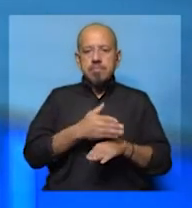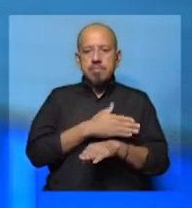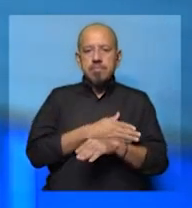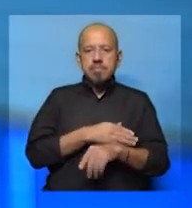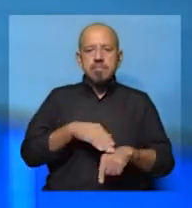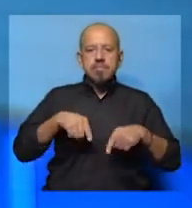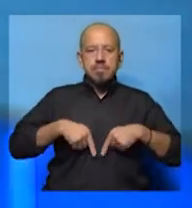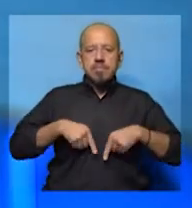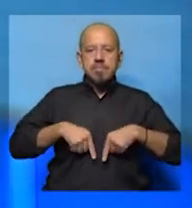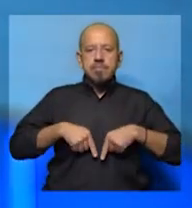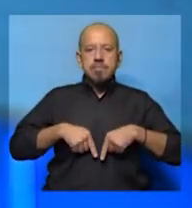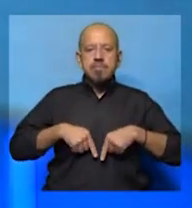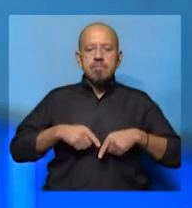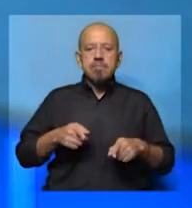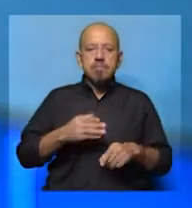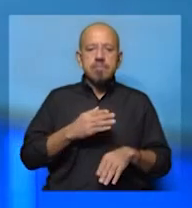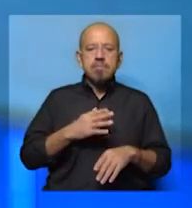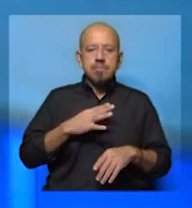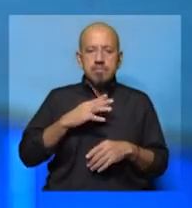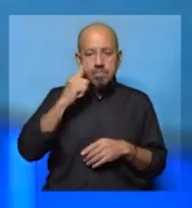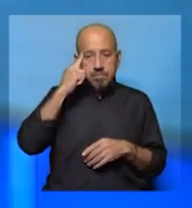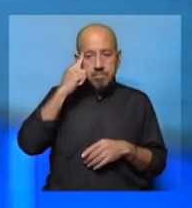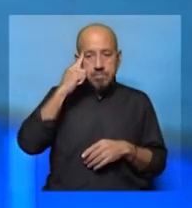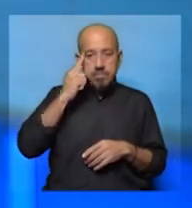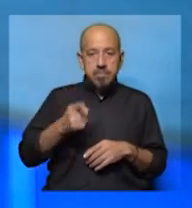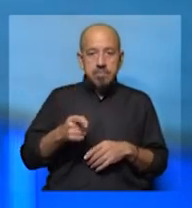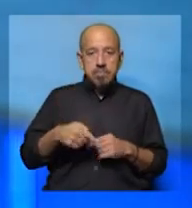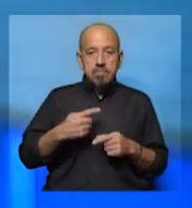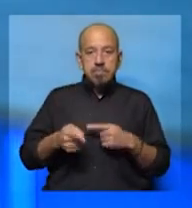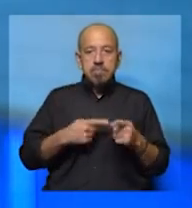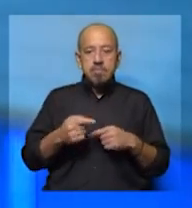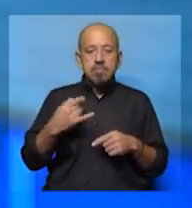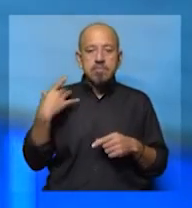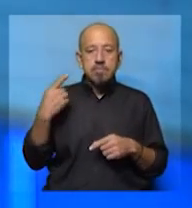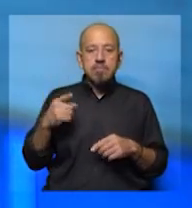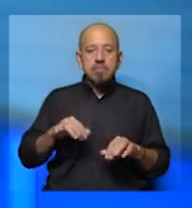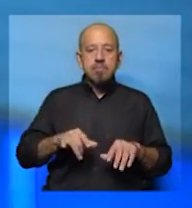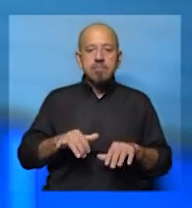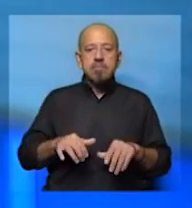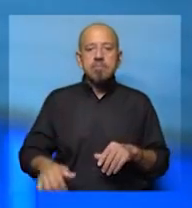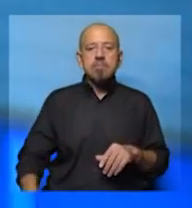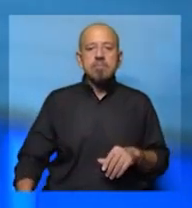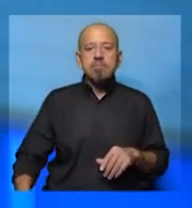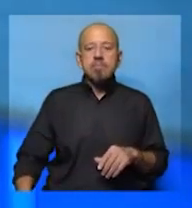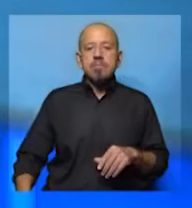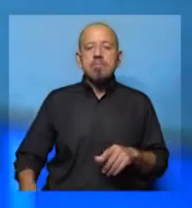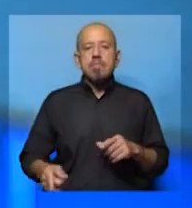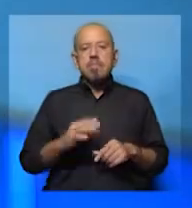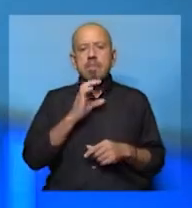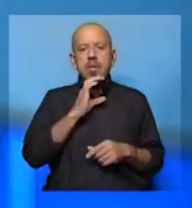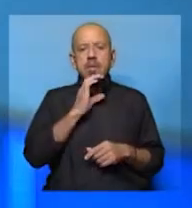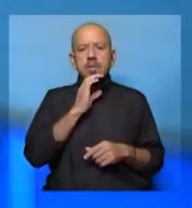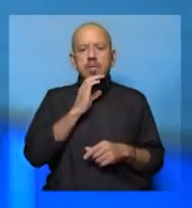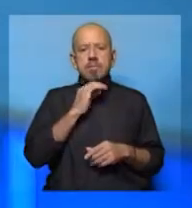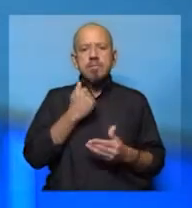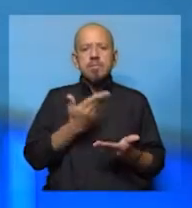intendenta porque yo pensaba que ya podía seguir siendo la directora de informática y muy cómicamente cuando le